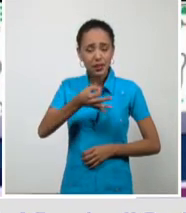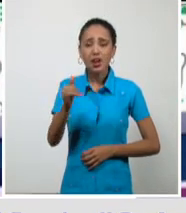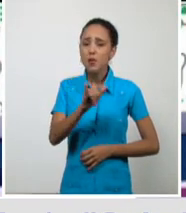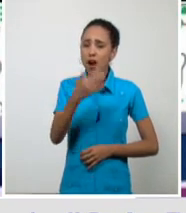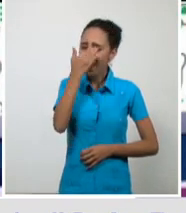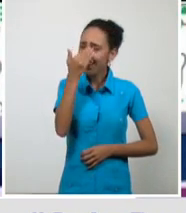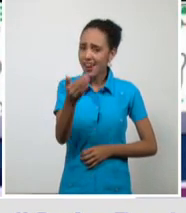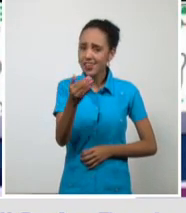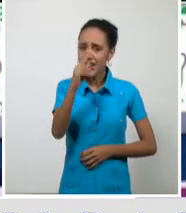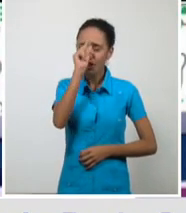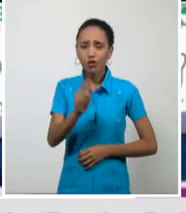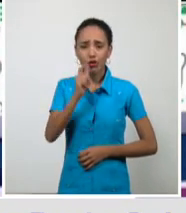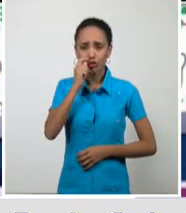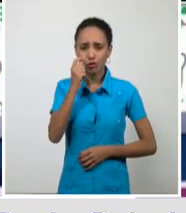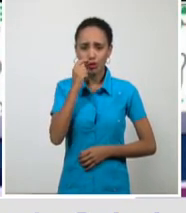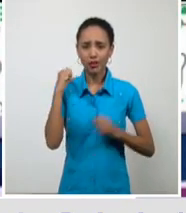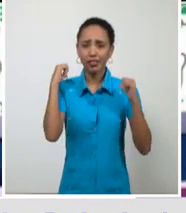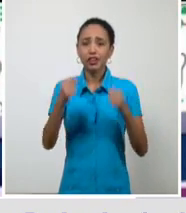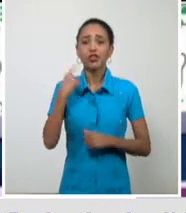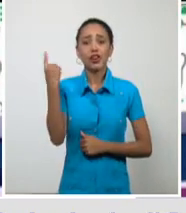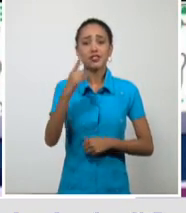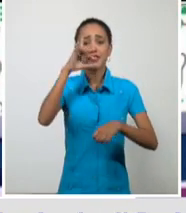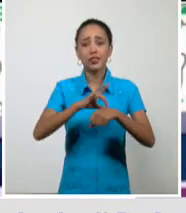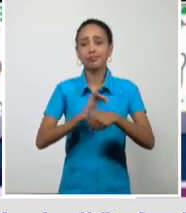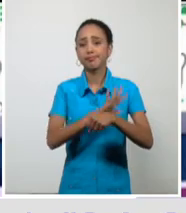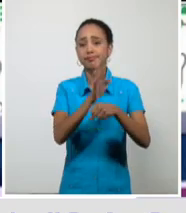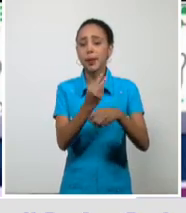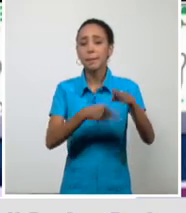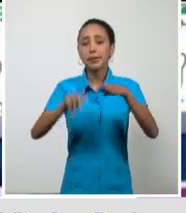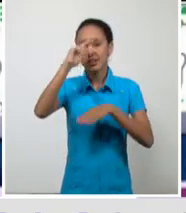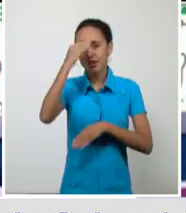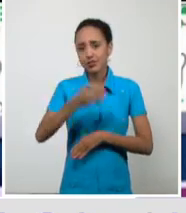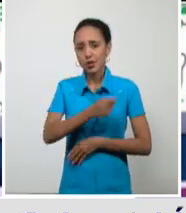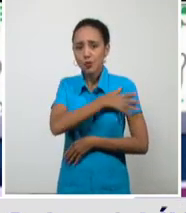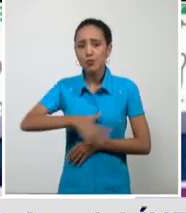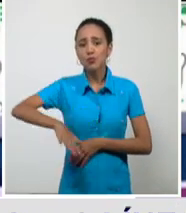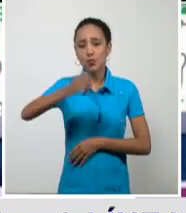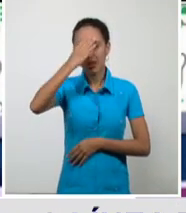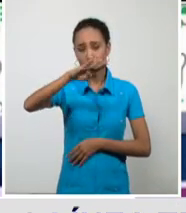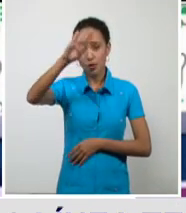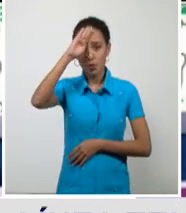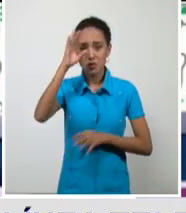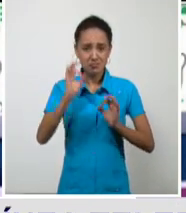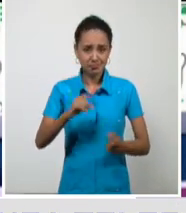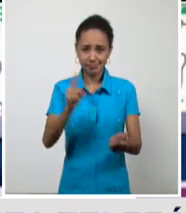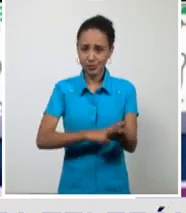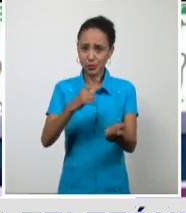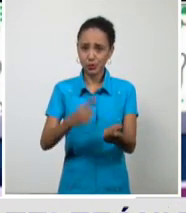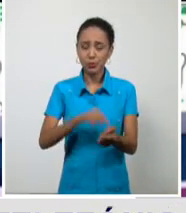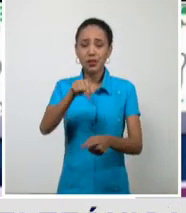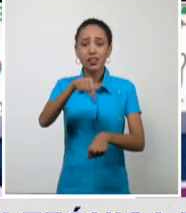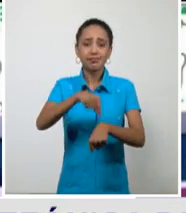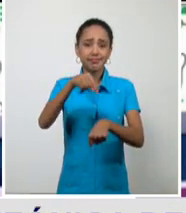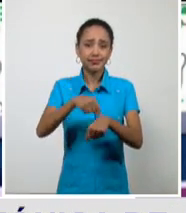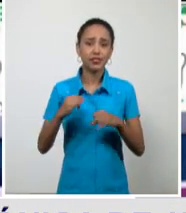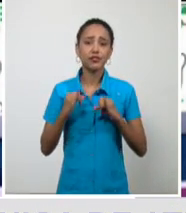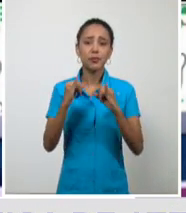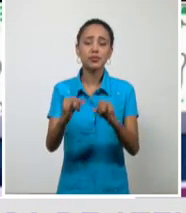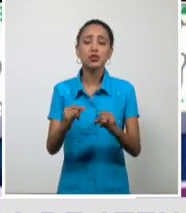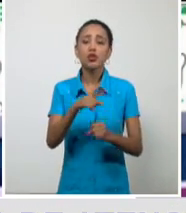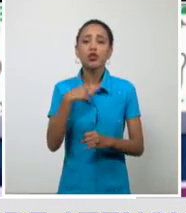director nacional de epidemiología del Ministerio de Salud Pública de Cuba. Y como es habitual, en estos segmentos hacemos un